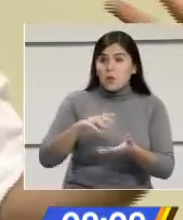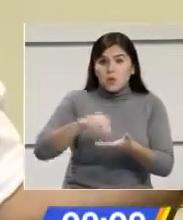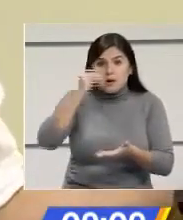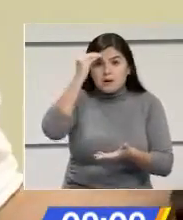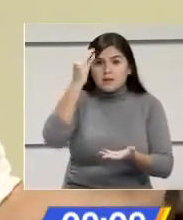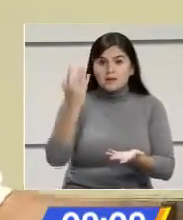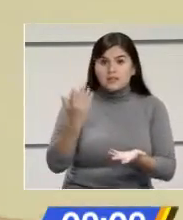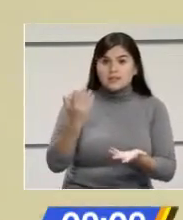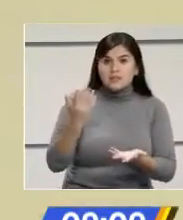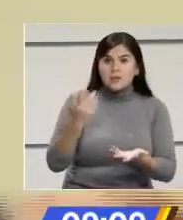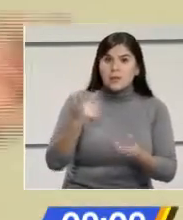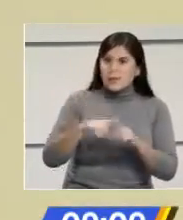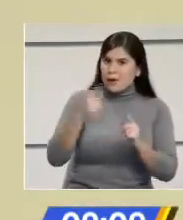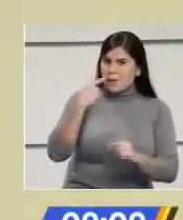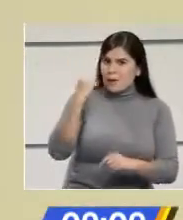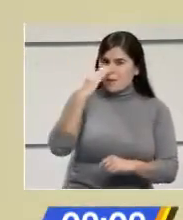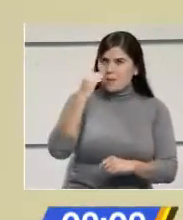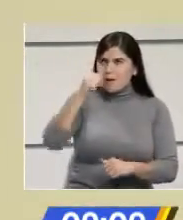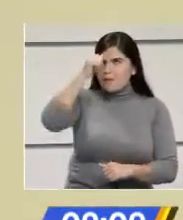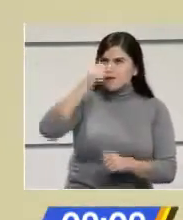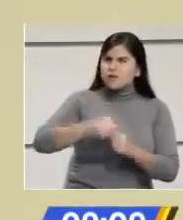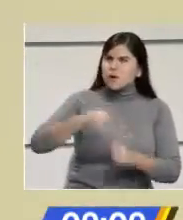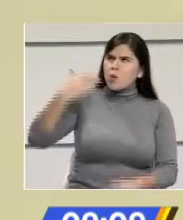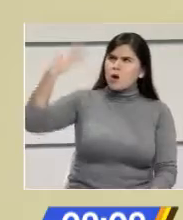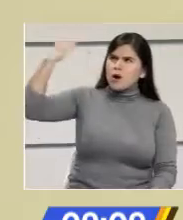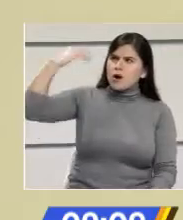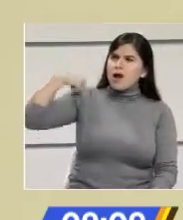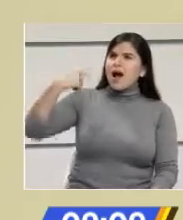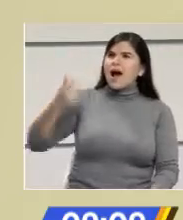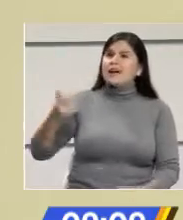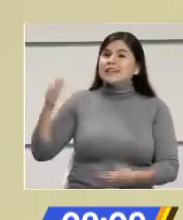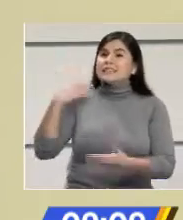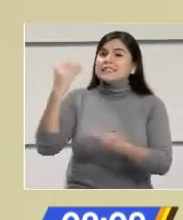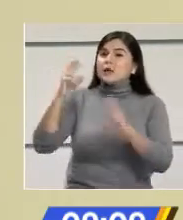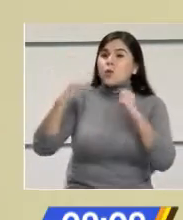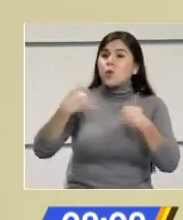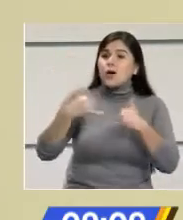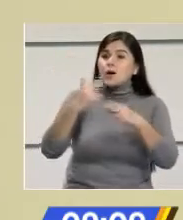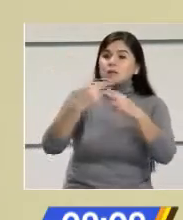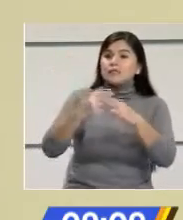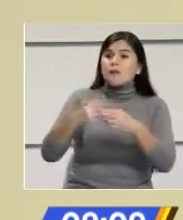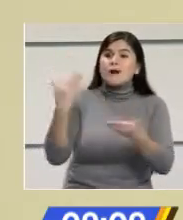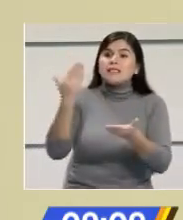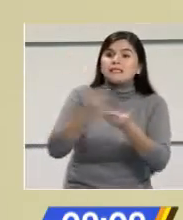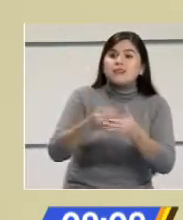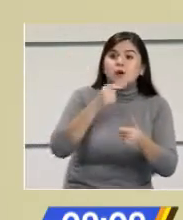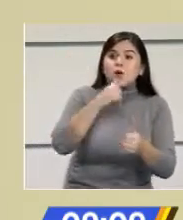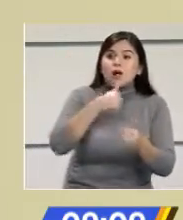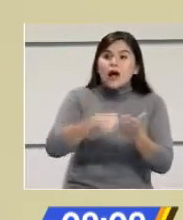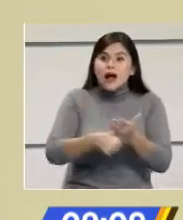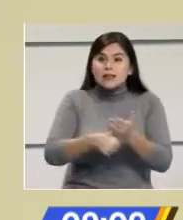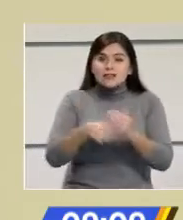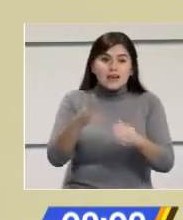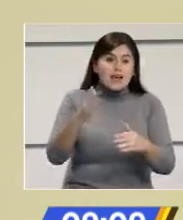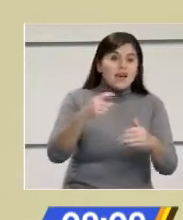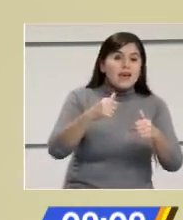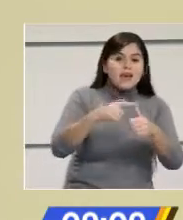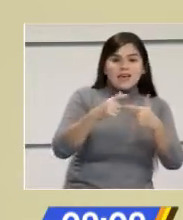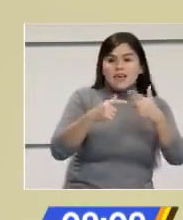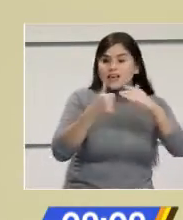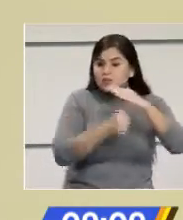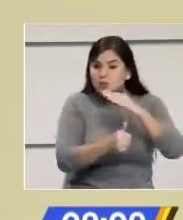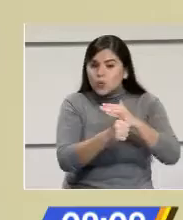Yo también me voy atrás y yo, mira, estaba este, que llegó carta, que stop, que escondido, que la anda, que